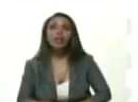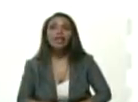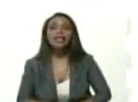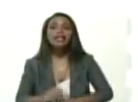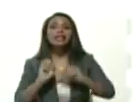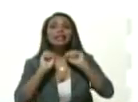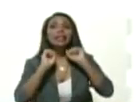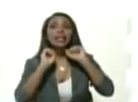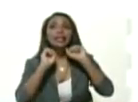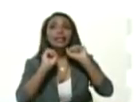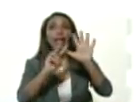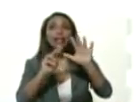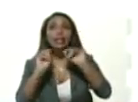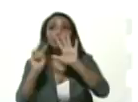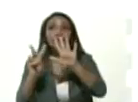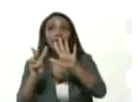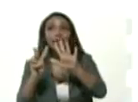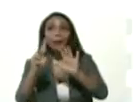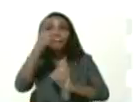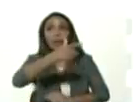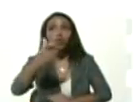77 casos, aquí están.